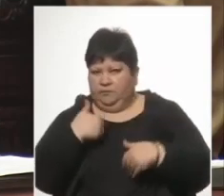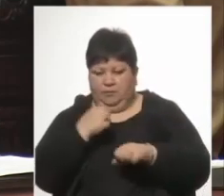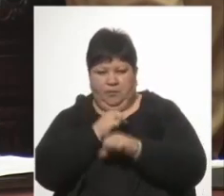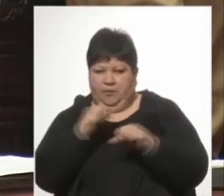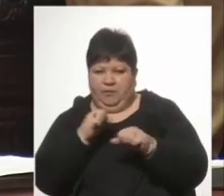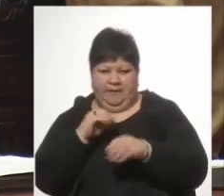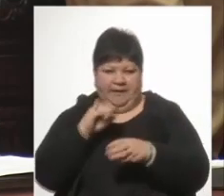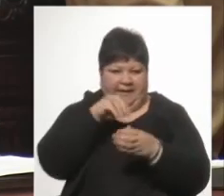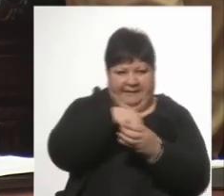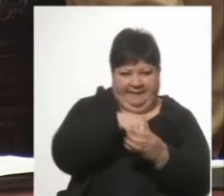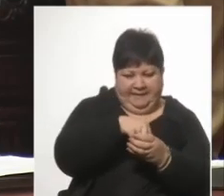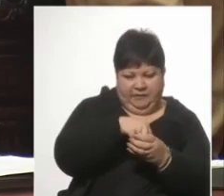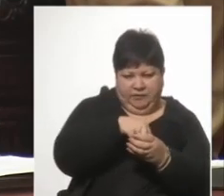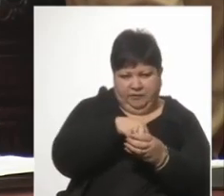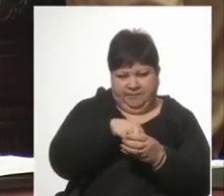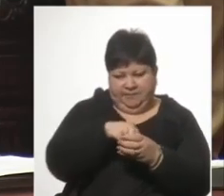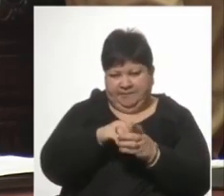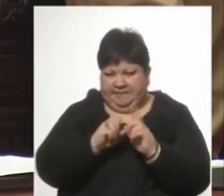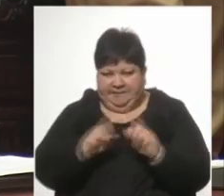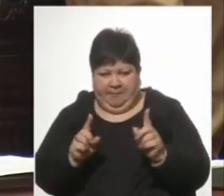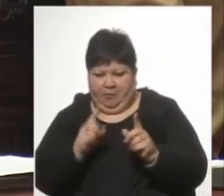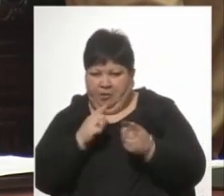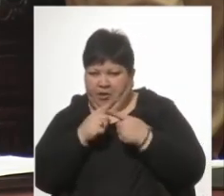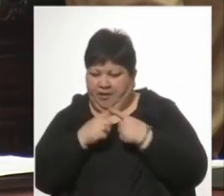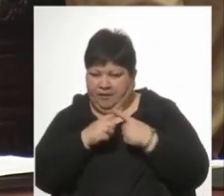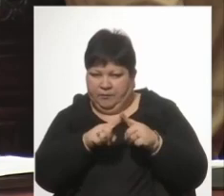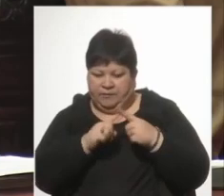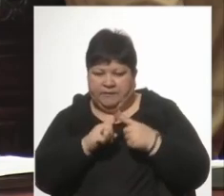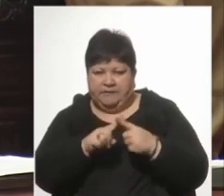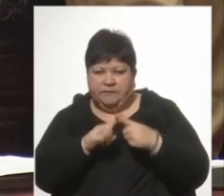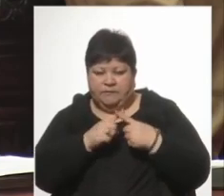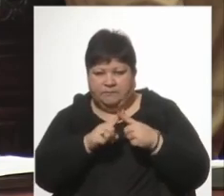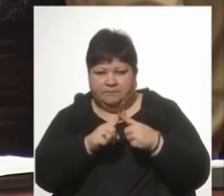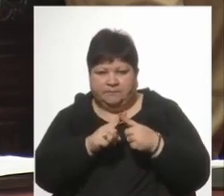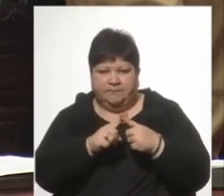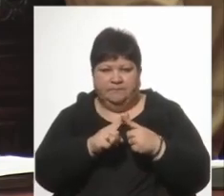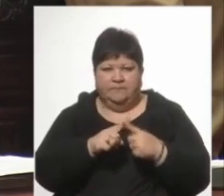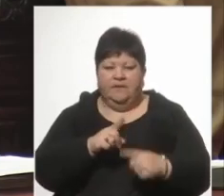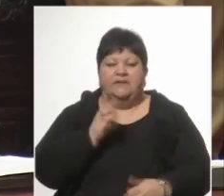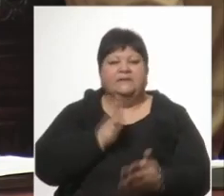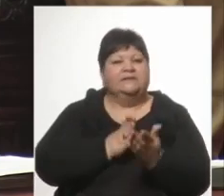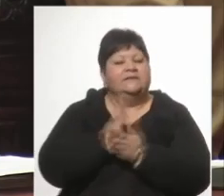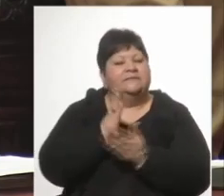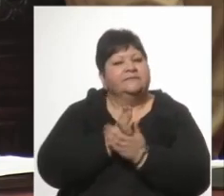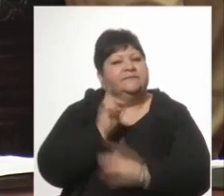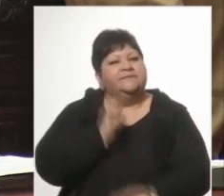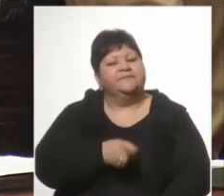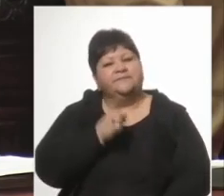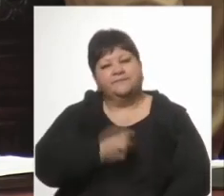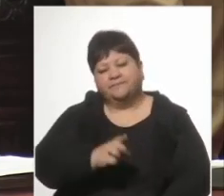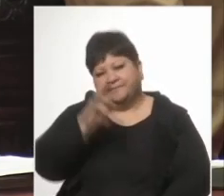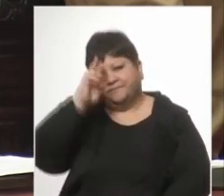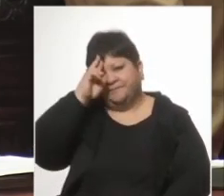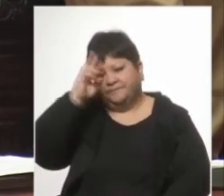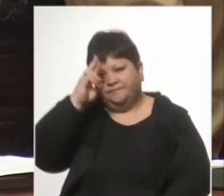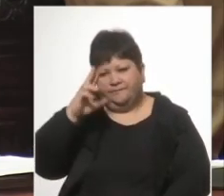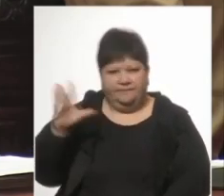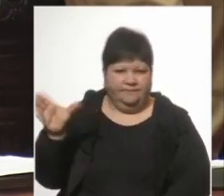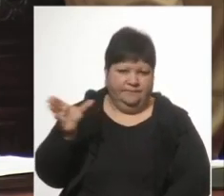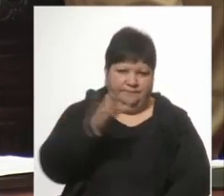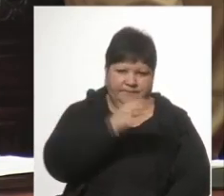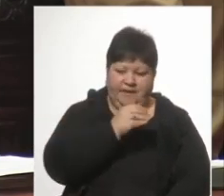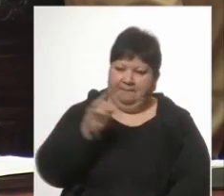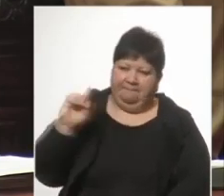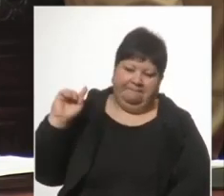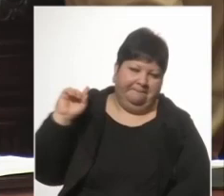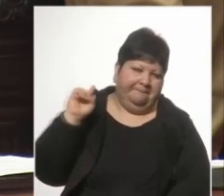Y siempre nos hemos propuesto respetar y hacer respetar los principios del